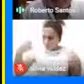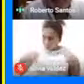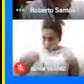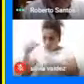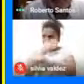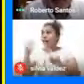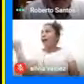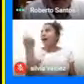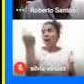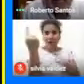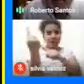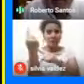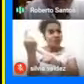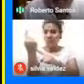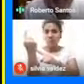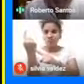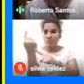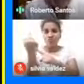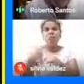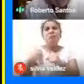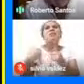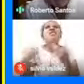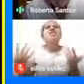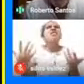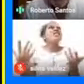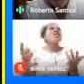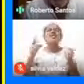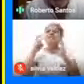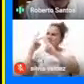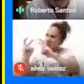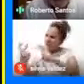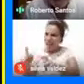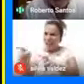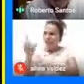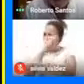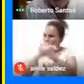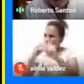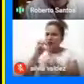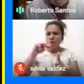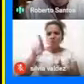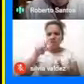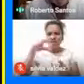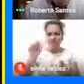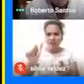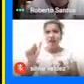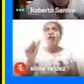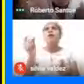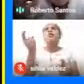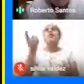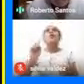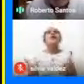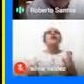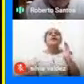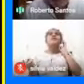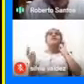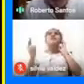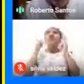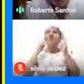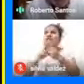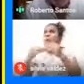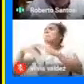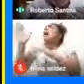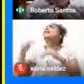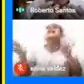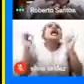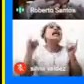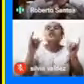general Para mí Investigar sobre la cultura Muisca No es Conocer algo más No,